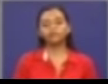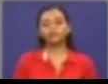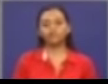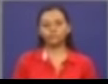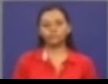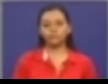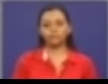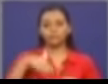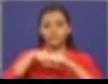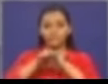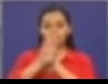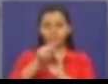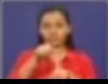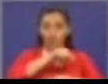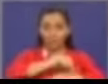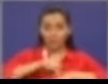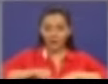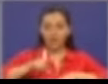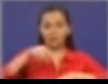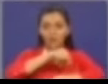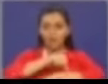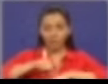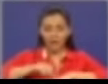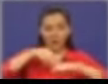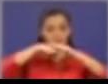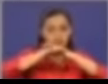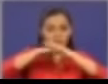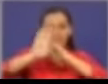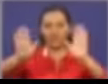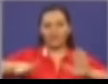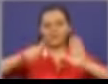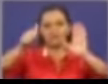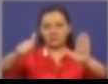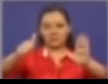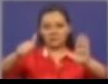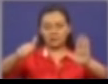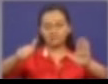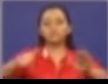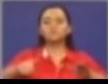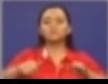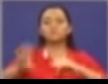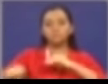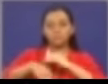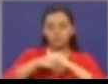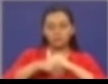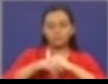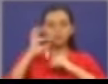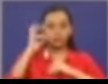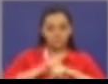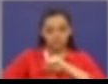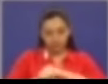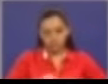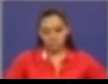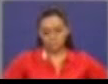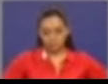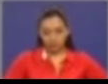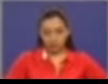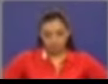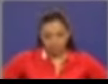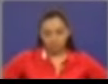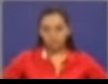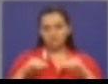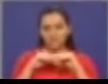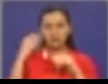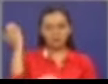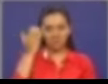16 quirófanos, presidente, distribuidos en el área quirúrgica, en la parte obstétrica, también en la parte de emergencia, en la